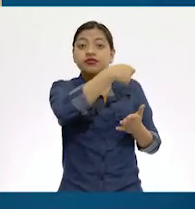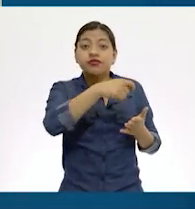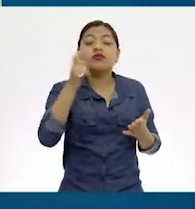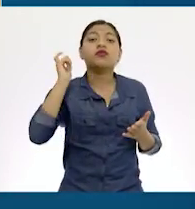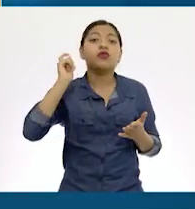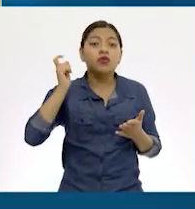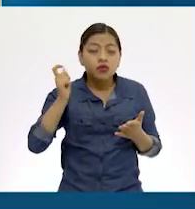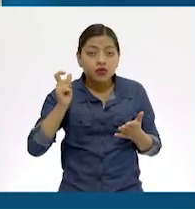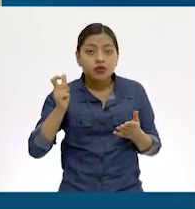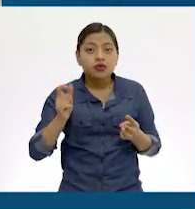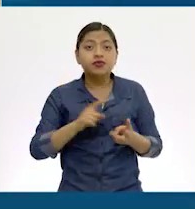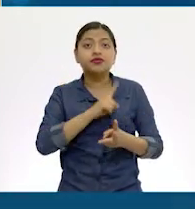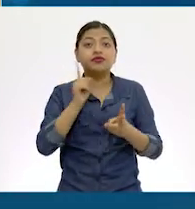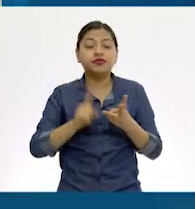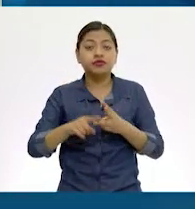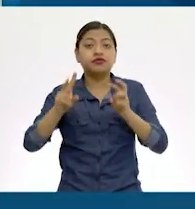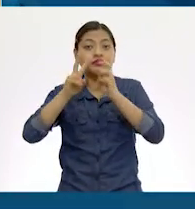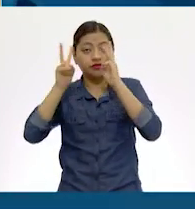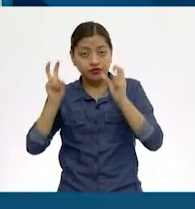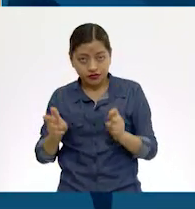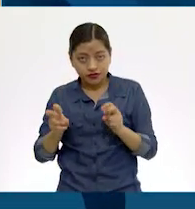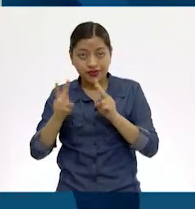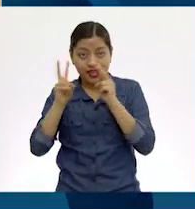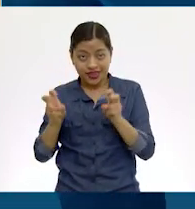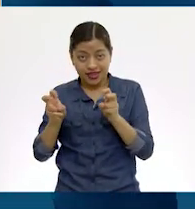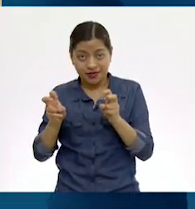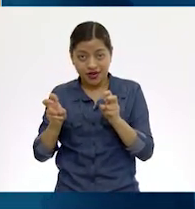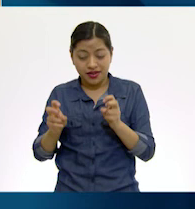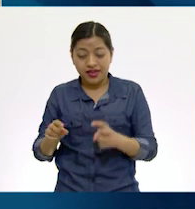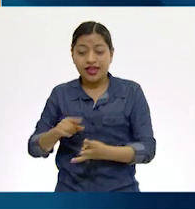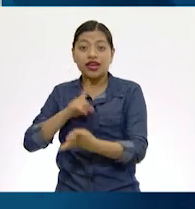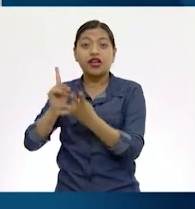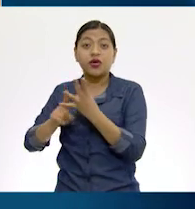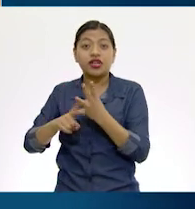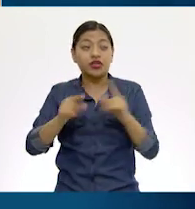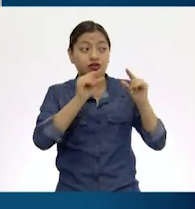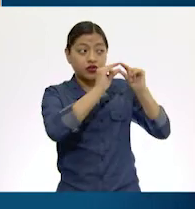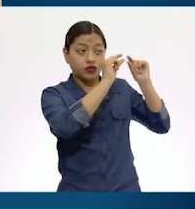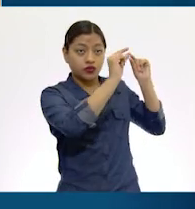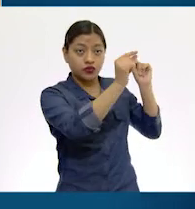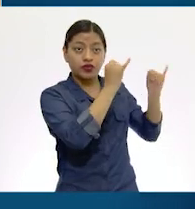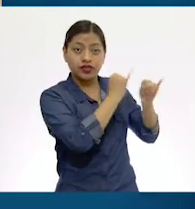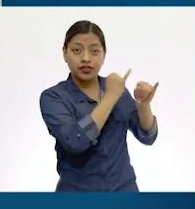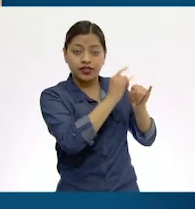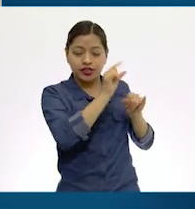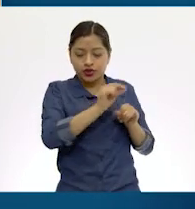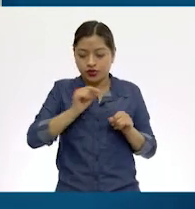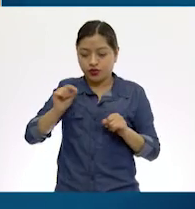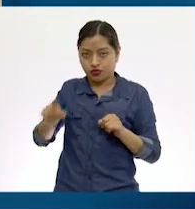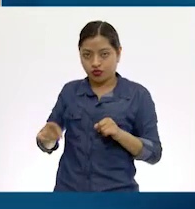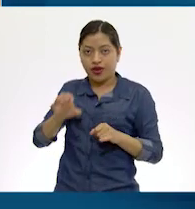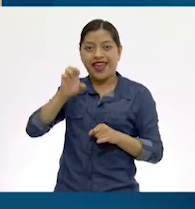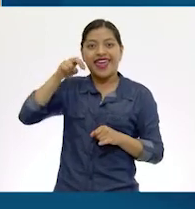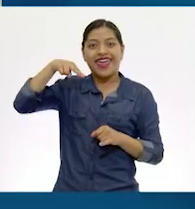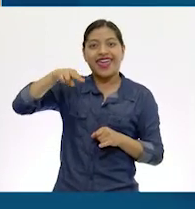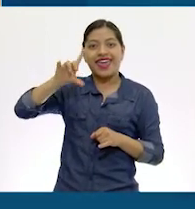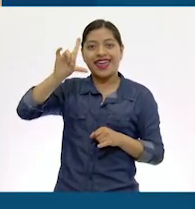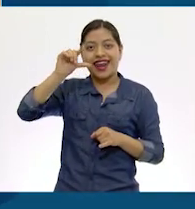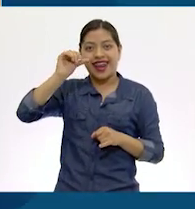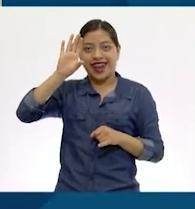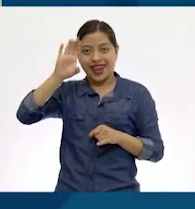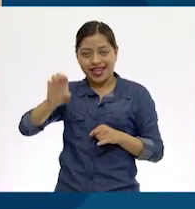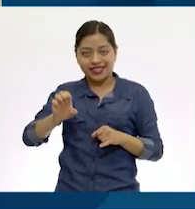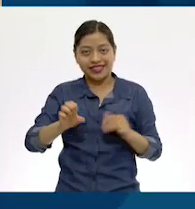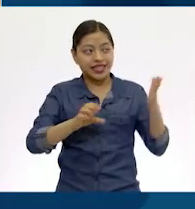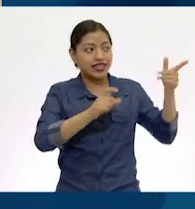de documento, su artículo y el enlace. Muy bien. Recuerdan también que el enlace hay que copiarlo, lo vuelvo a